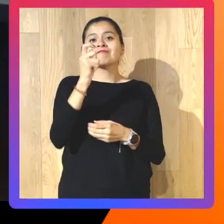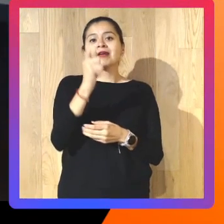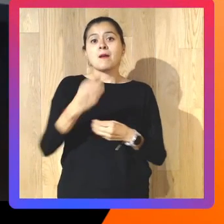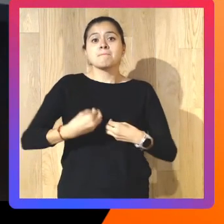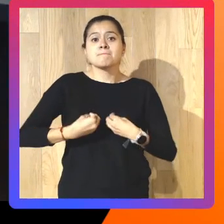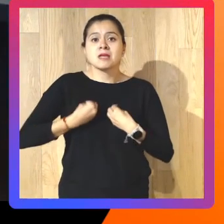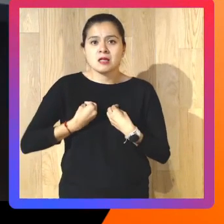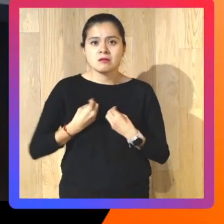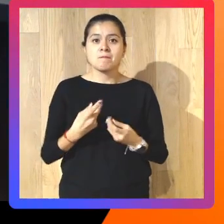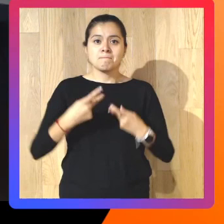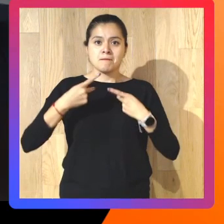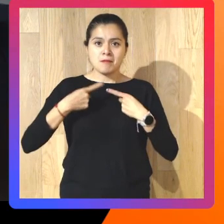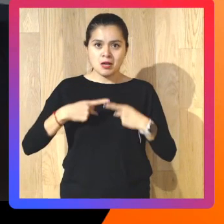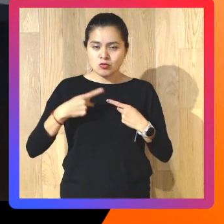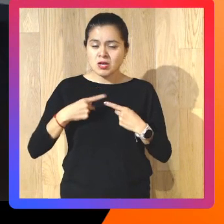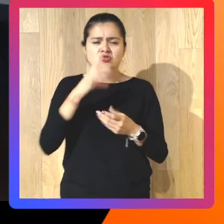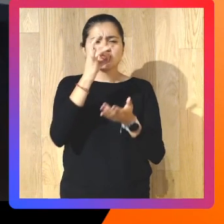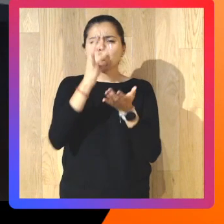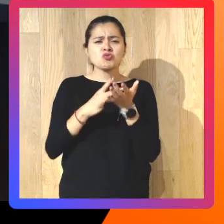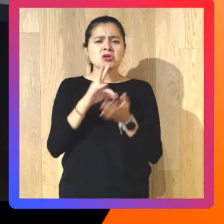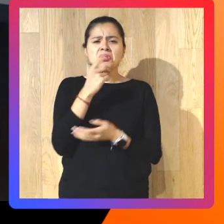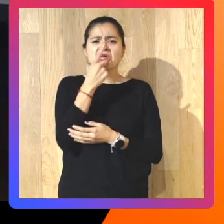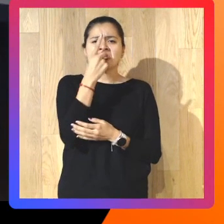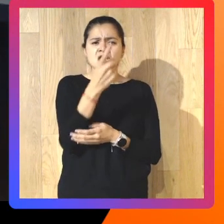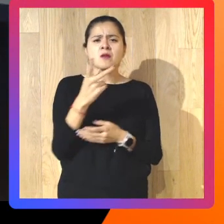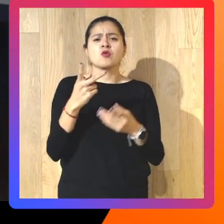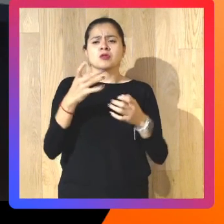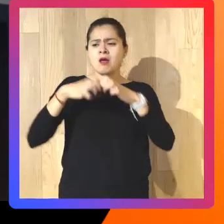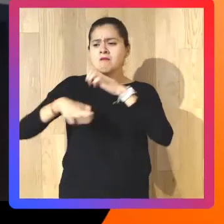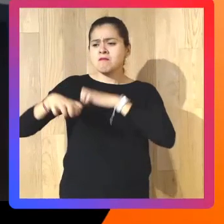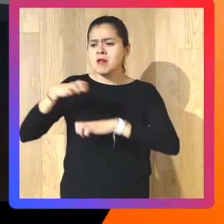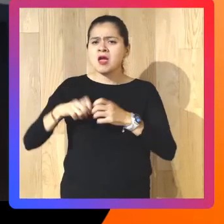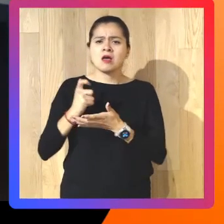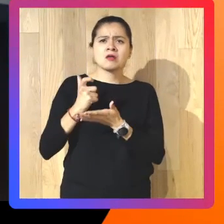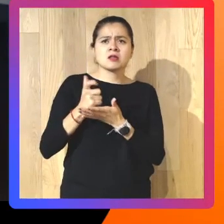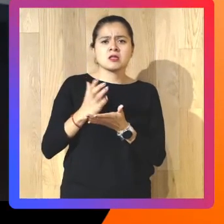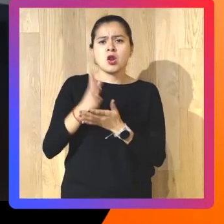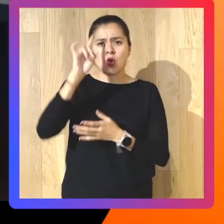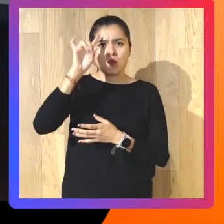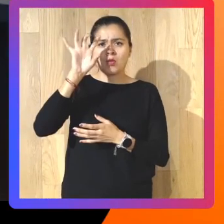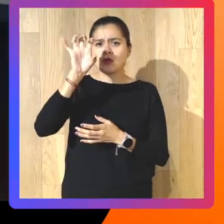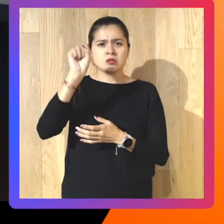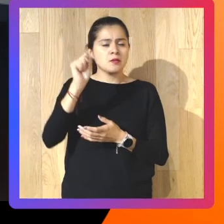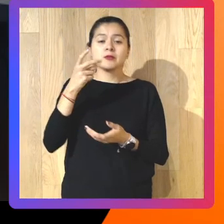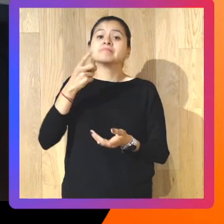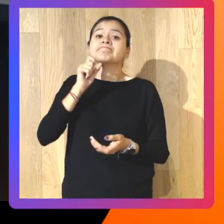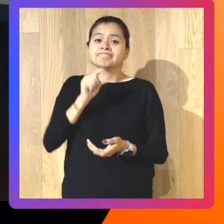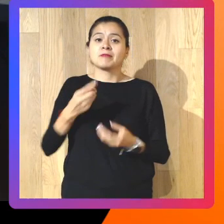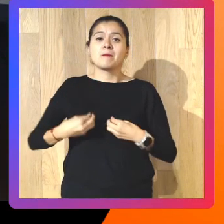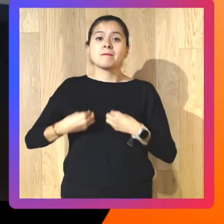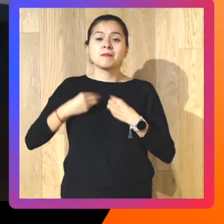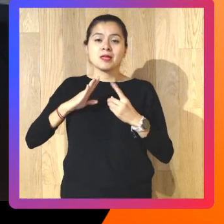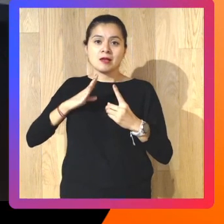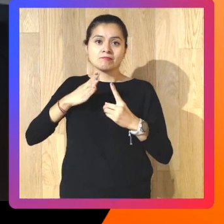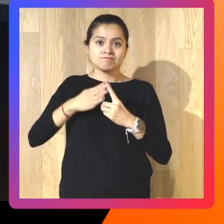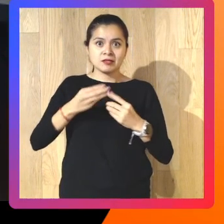Son personas, no solamente estamos hablando de empresas, no solamente estamos hablando de salario como un concepto, sino son las vidas que a través